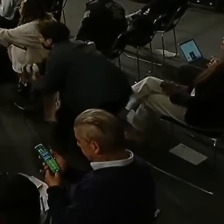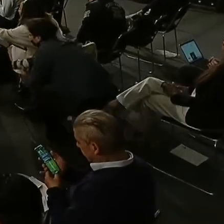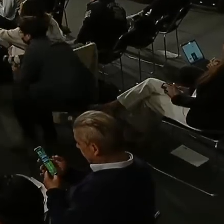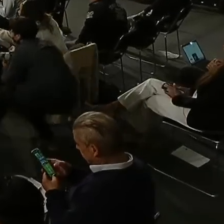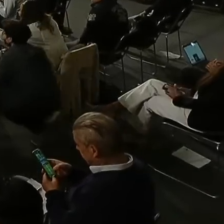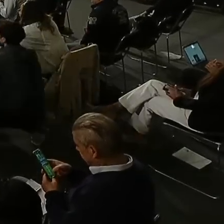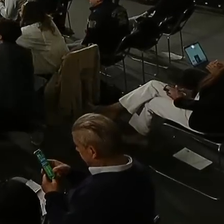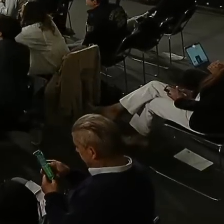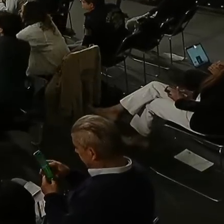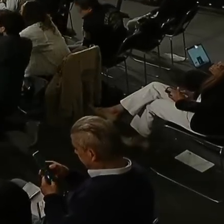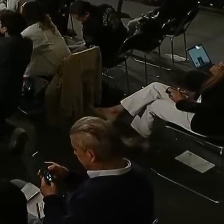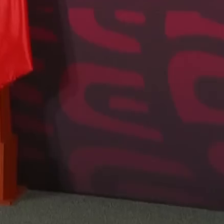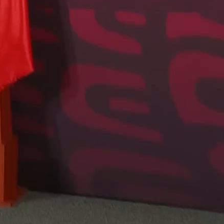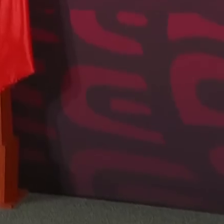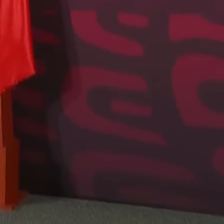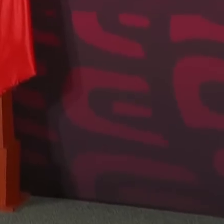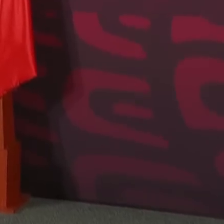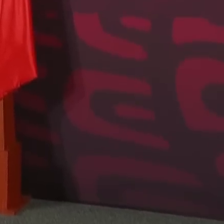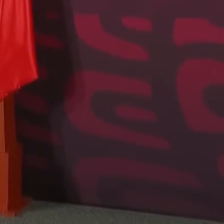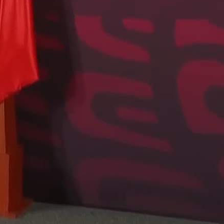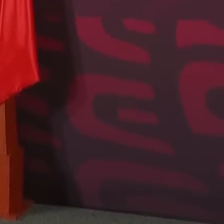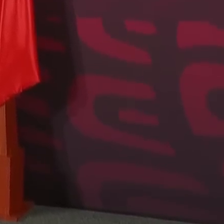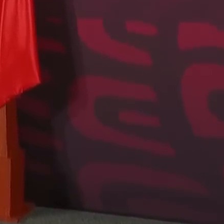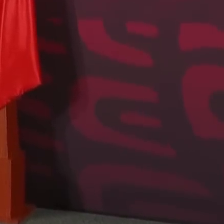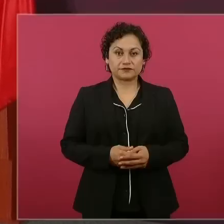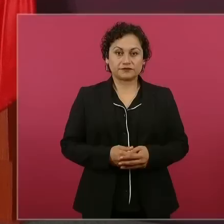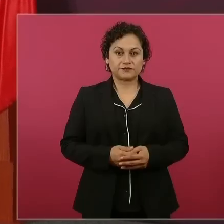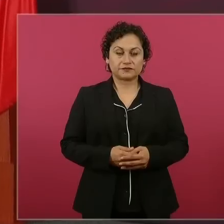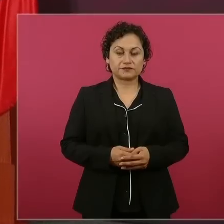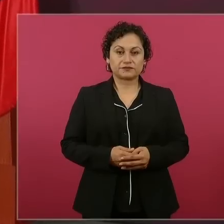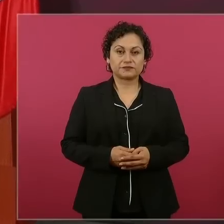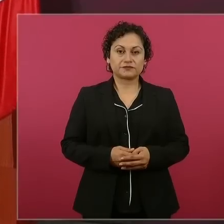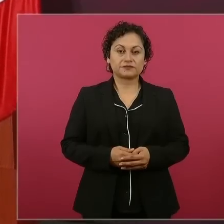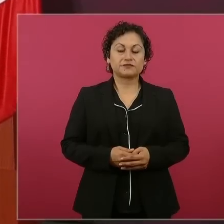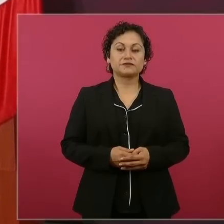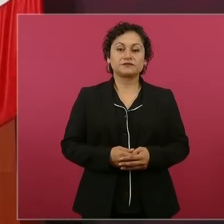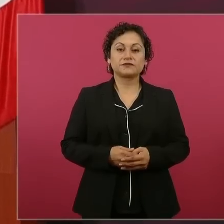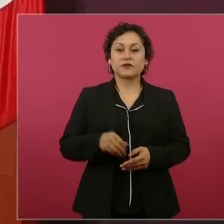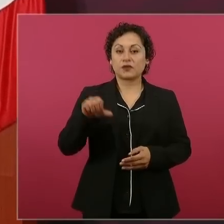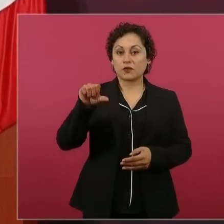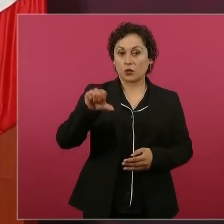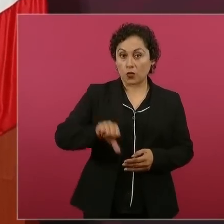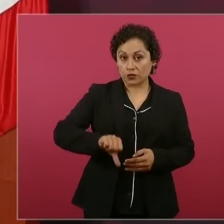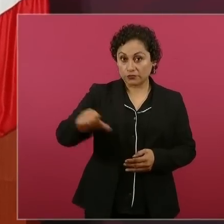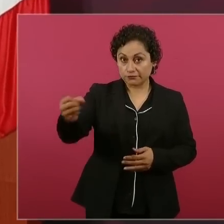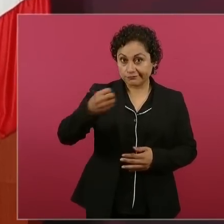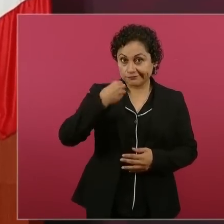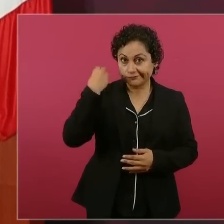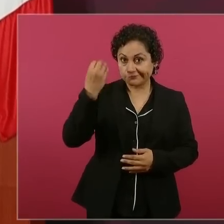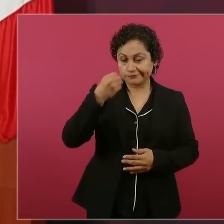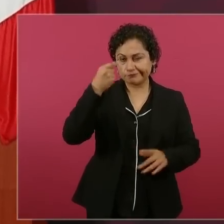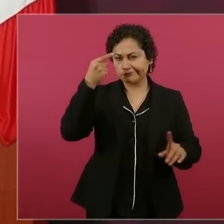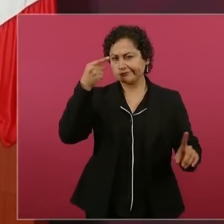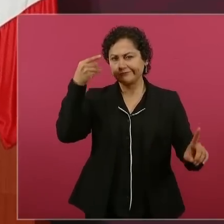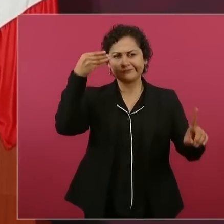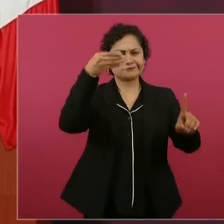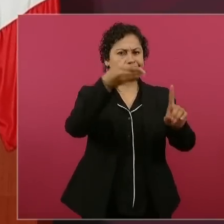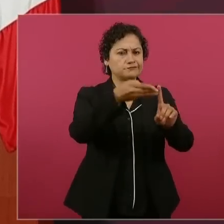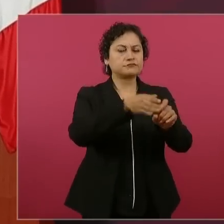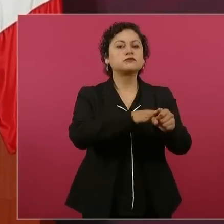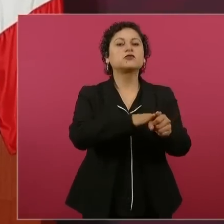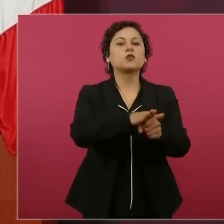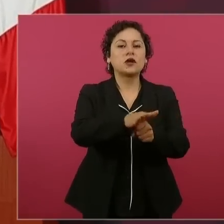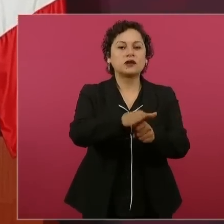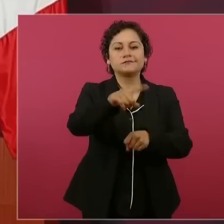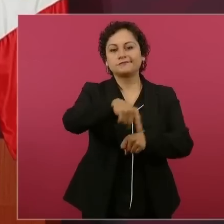a dedicar toda la conferencia a preguntas